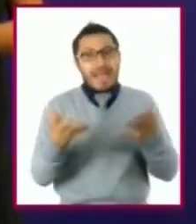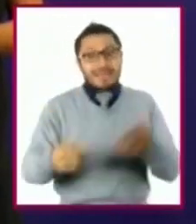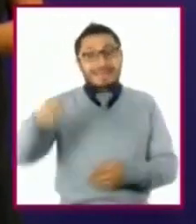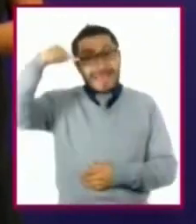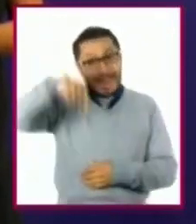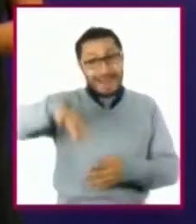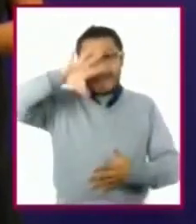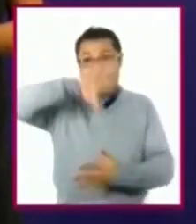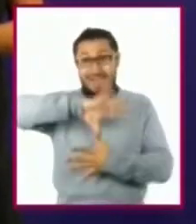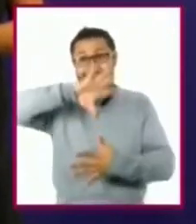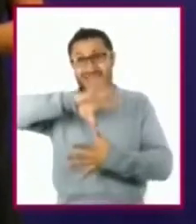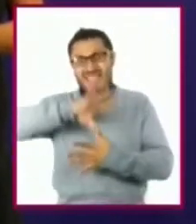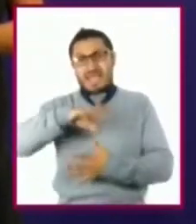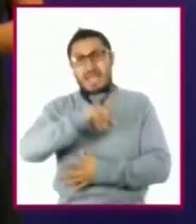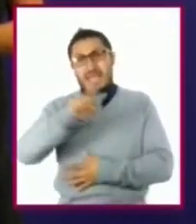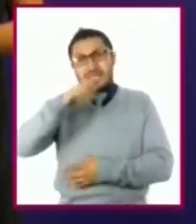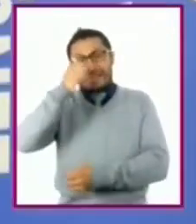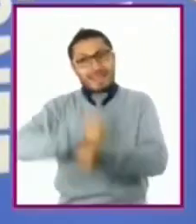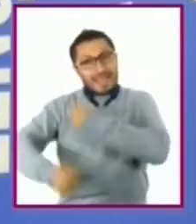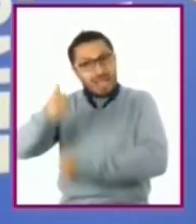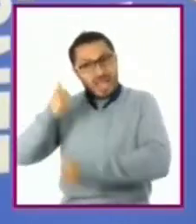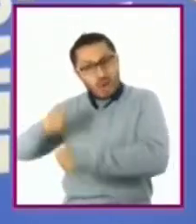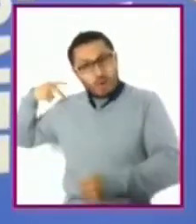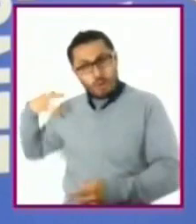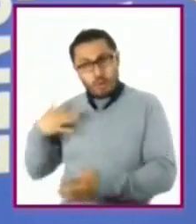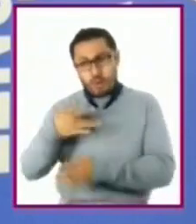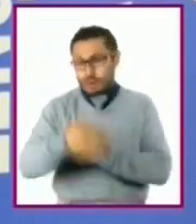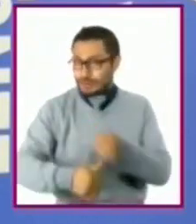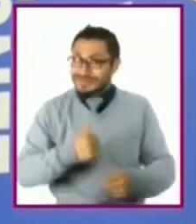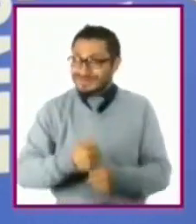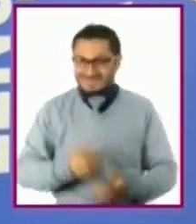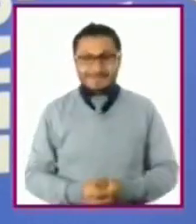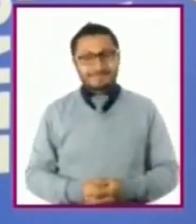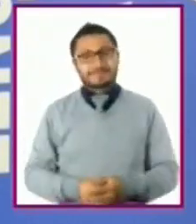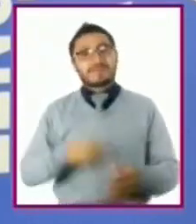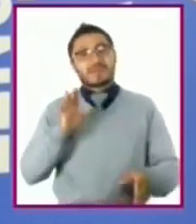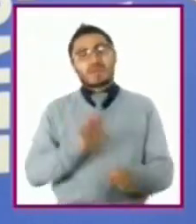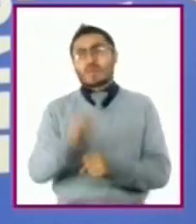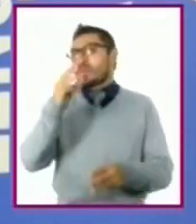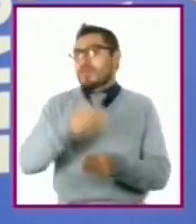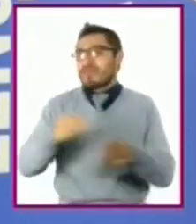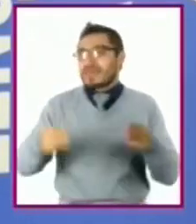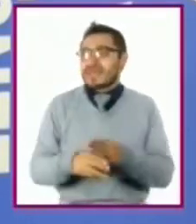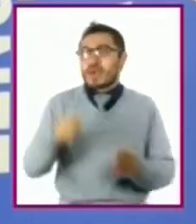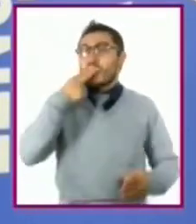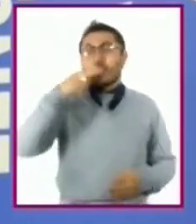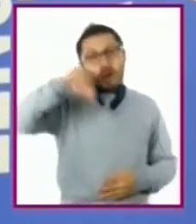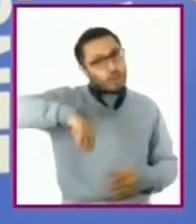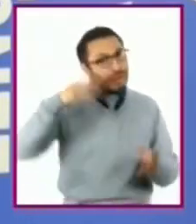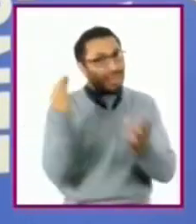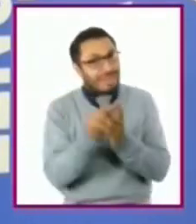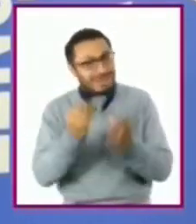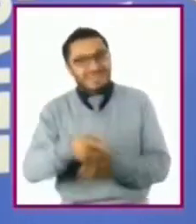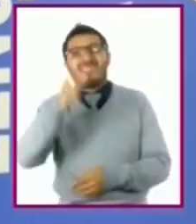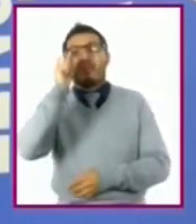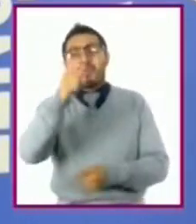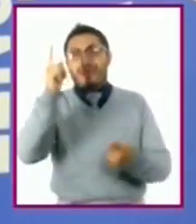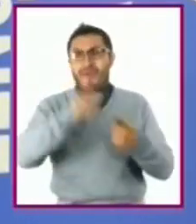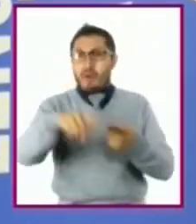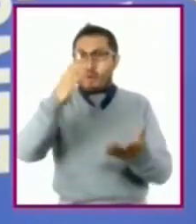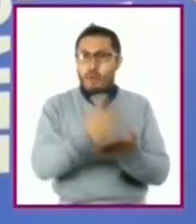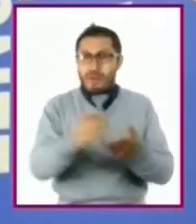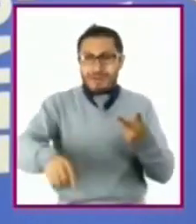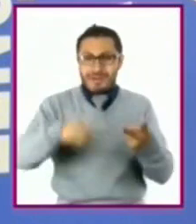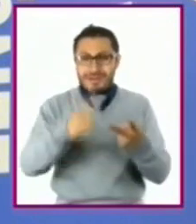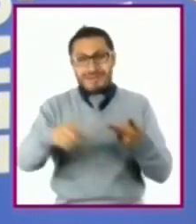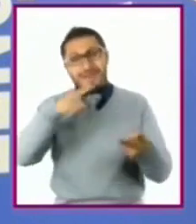América Latina en los últimos 100 años. Los materiales que vamos a necesitar para esta sesión son su cuaderno y lápiz